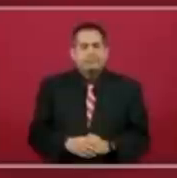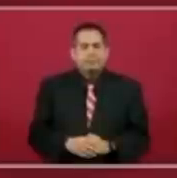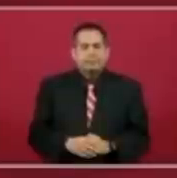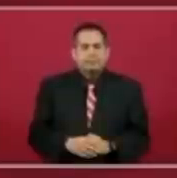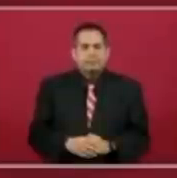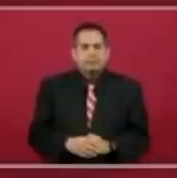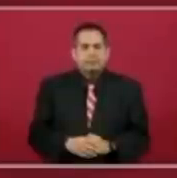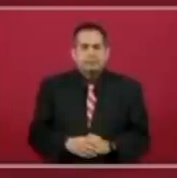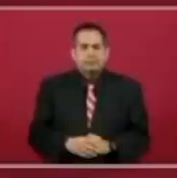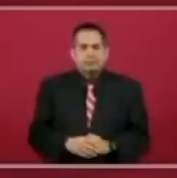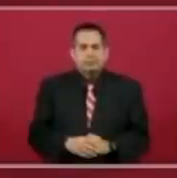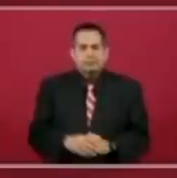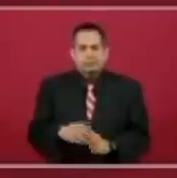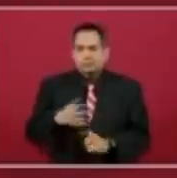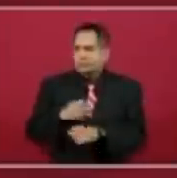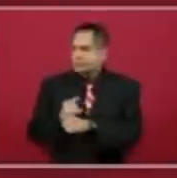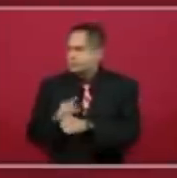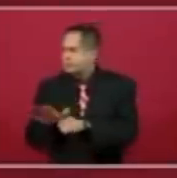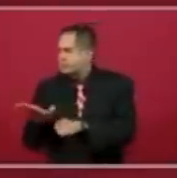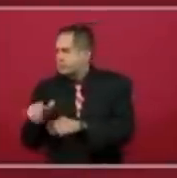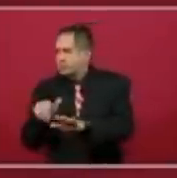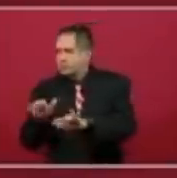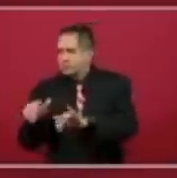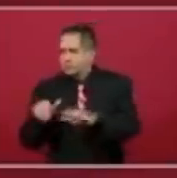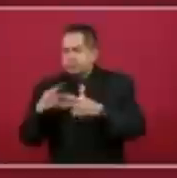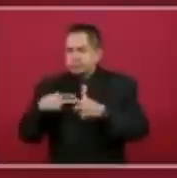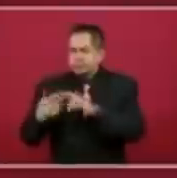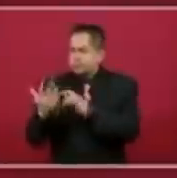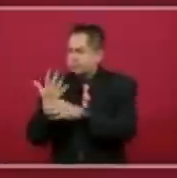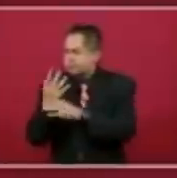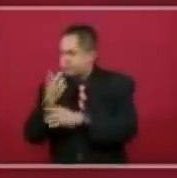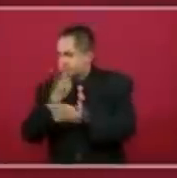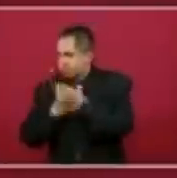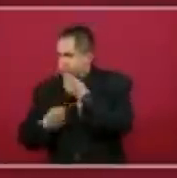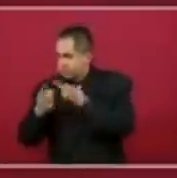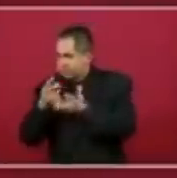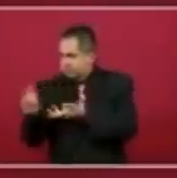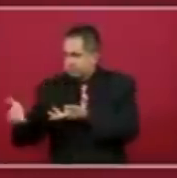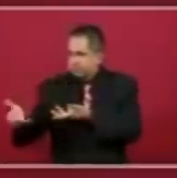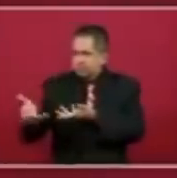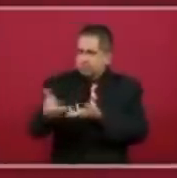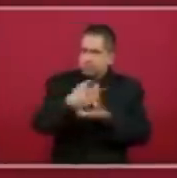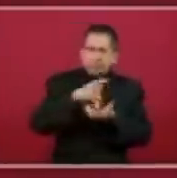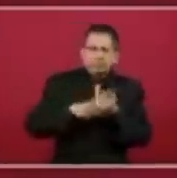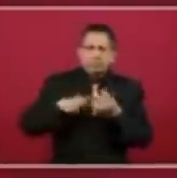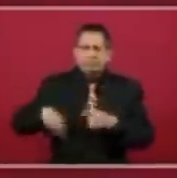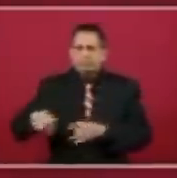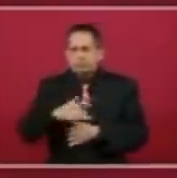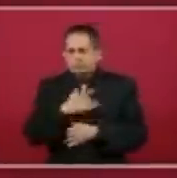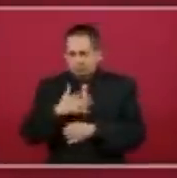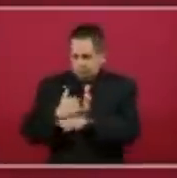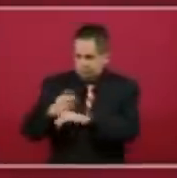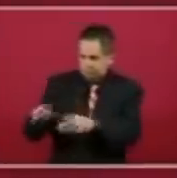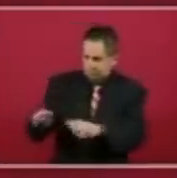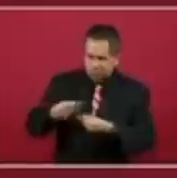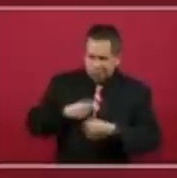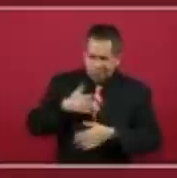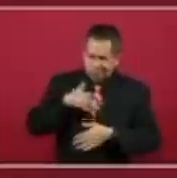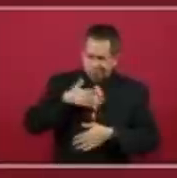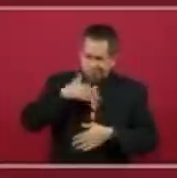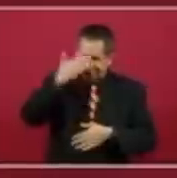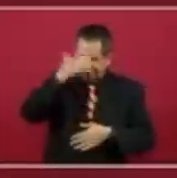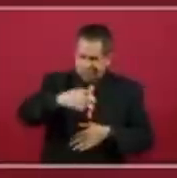La que recojo de la gente, ¿no? Recojo los sentimientos de la gente. Estoy informado.